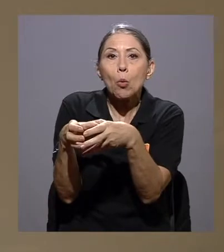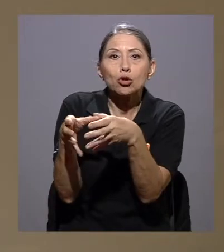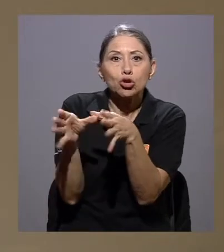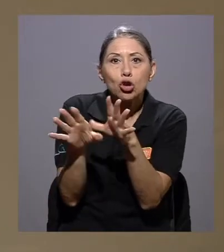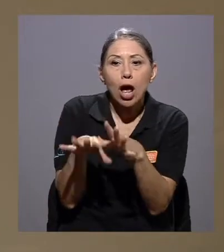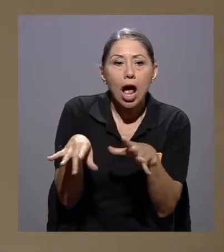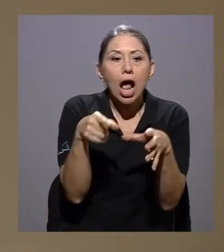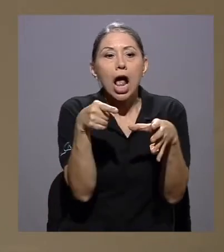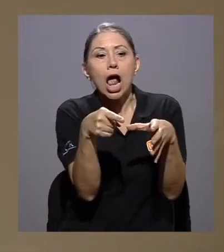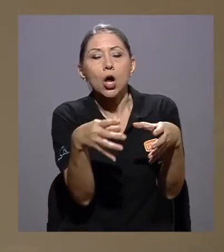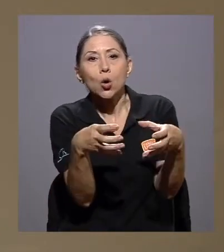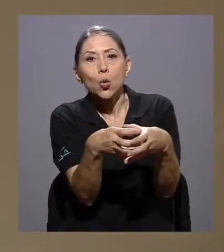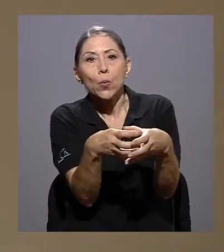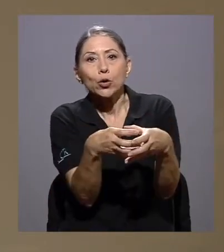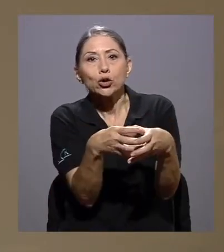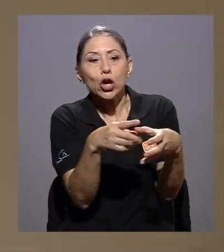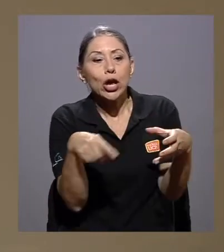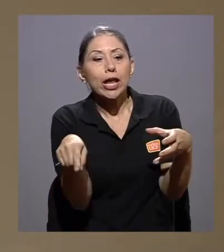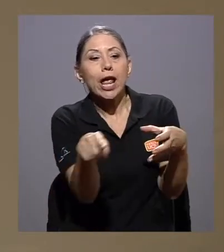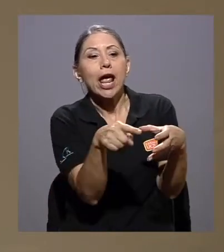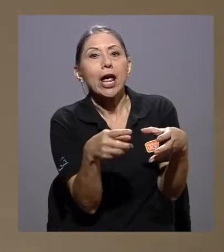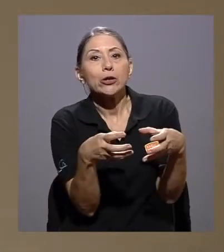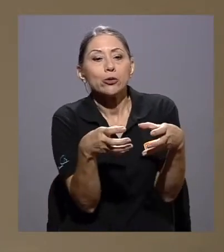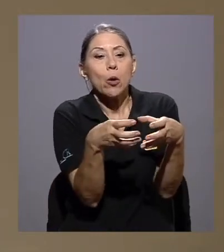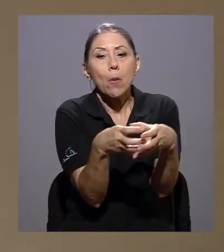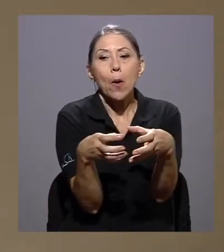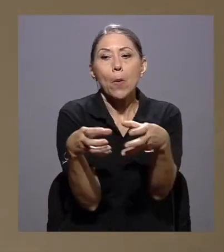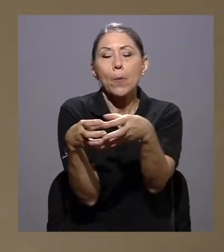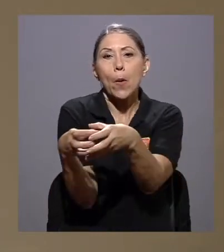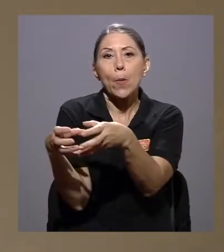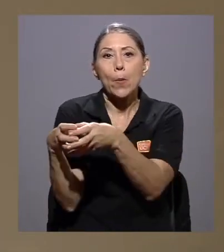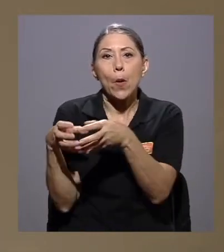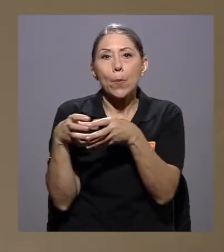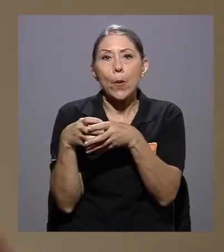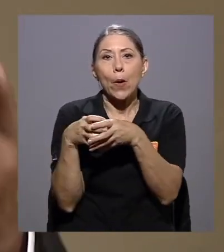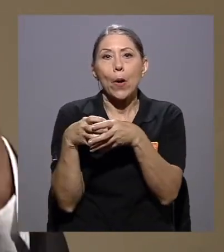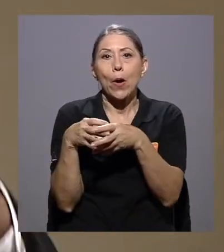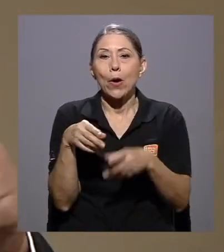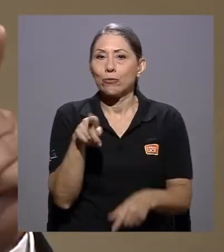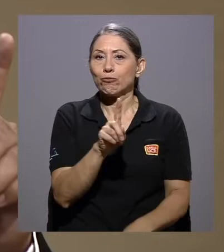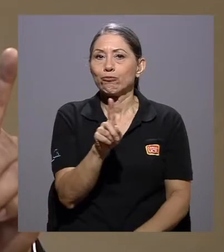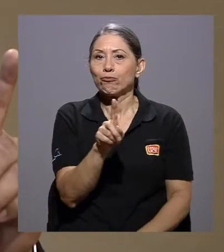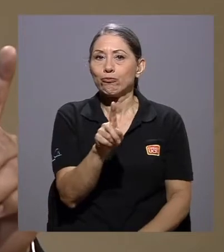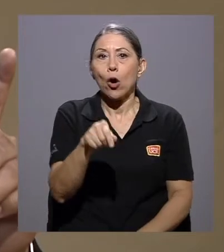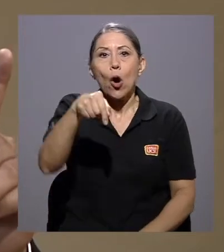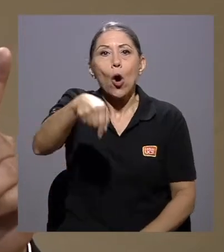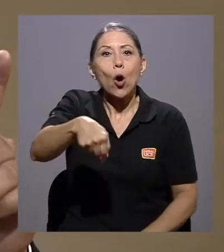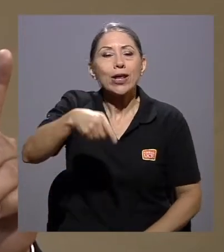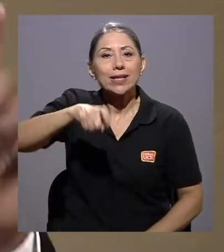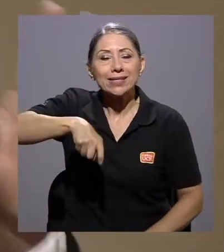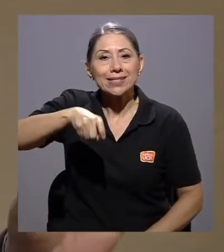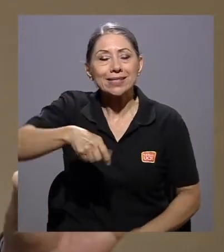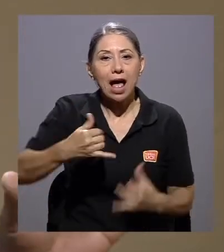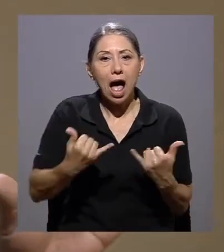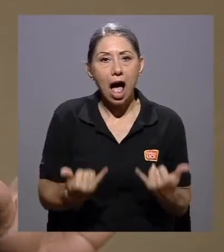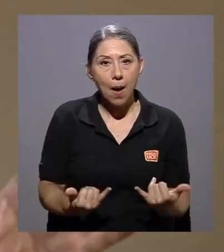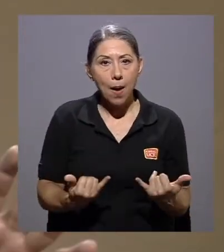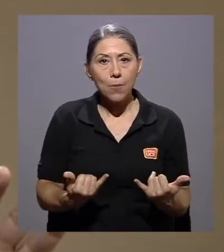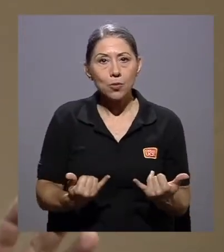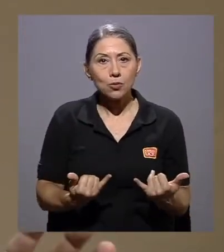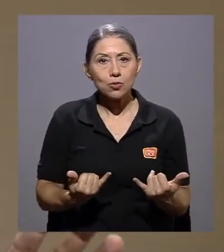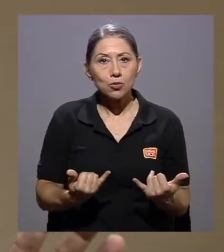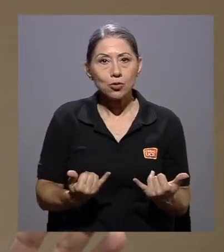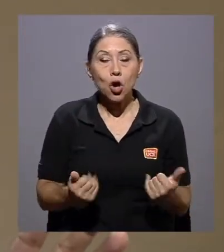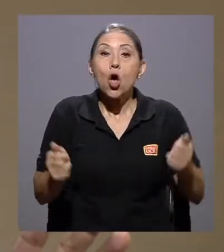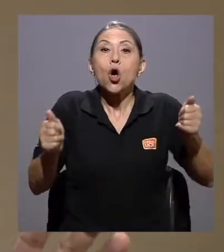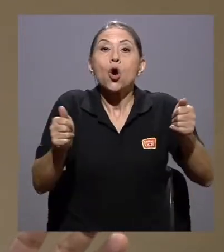logran atrincherarse en cámaras y en grupos. Y hoy lo que ocupamos es, bajo el discurso solidario, uno